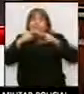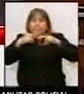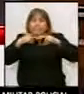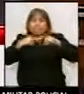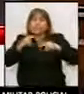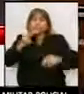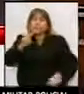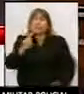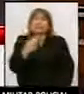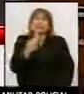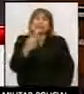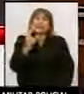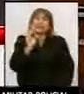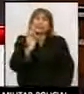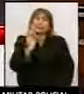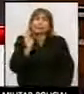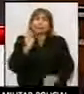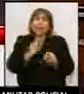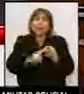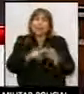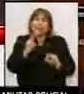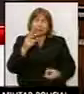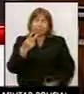año 2007 hasta el año